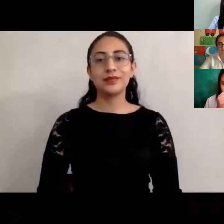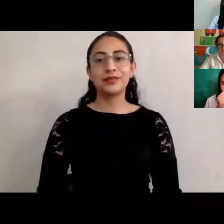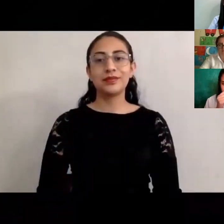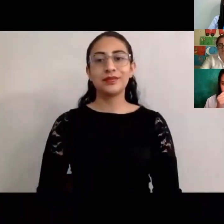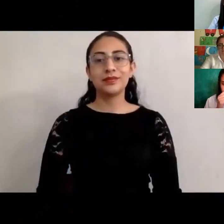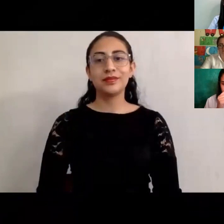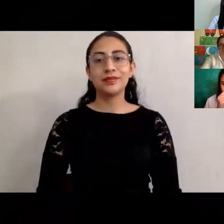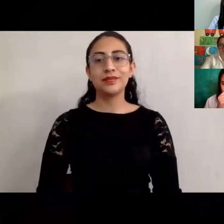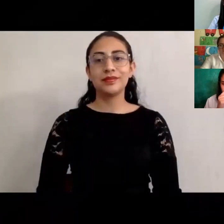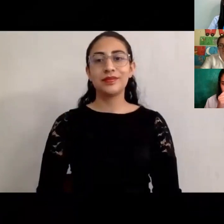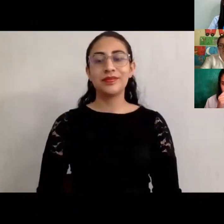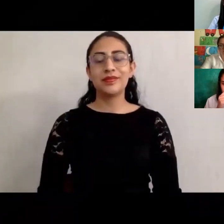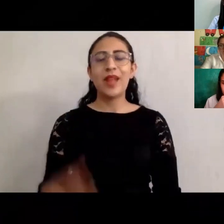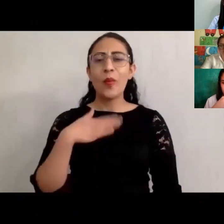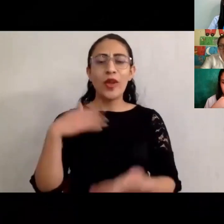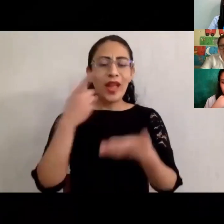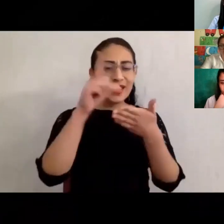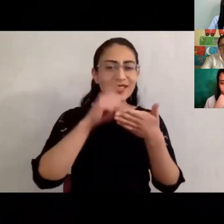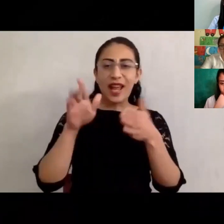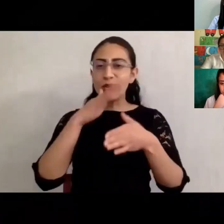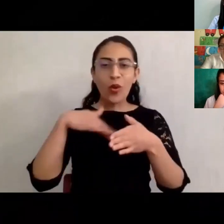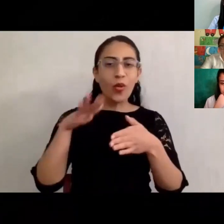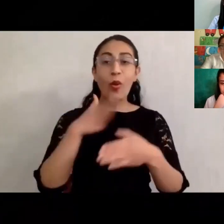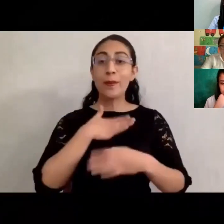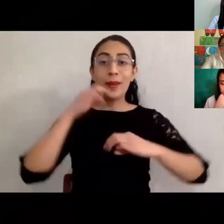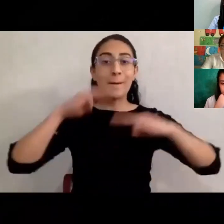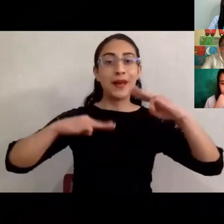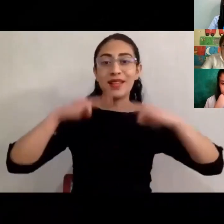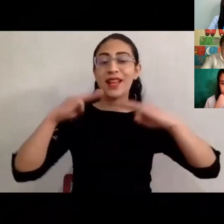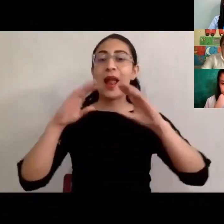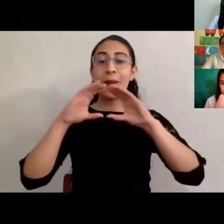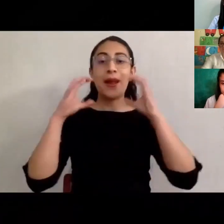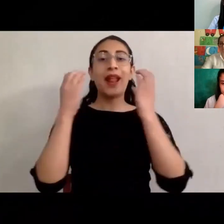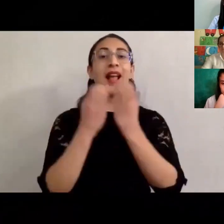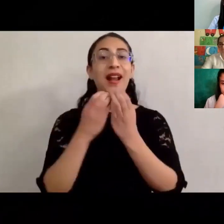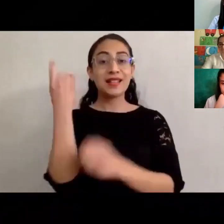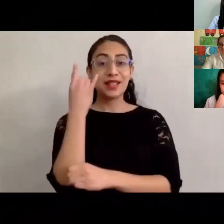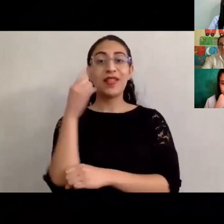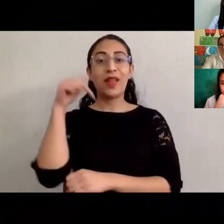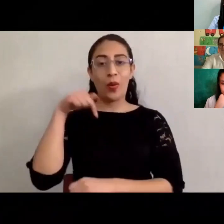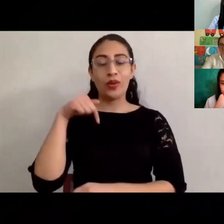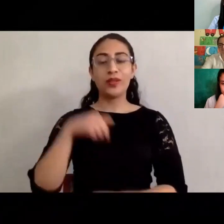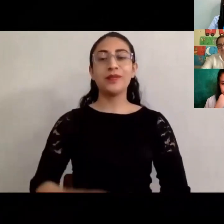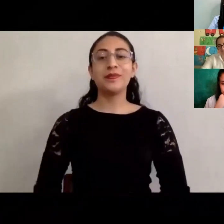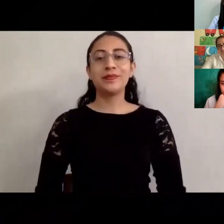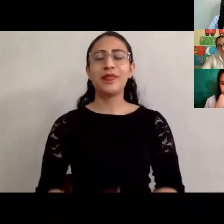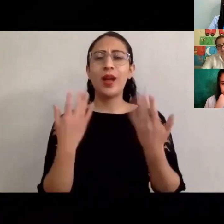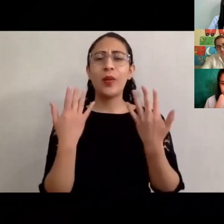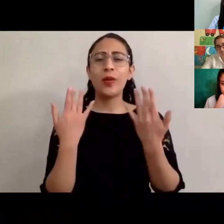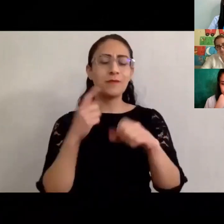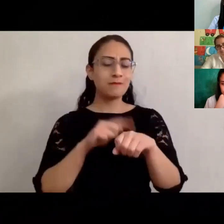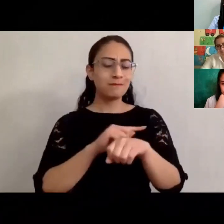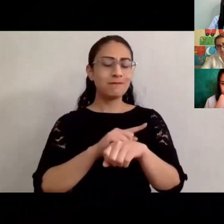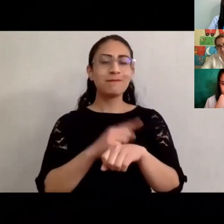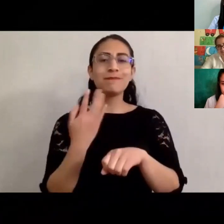Muy bien. Bueno, voy a alistar el material para la clase de hoy. Voy a dar unos minutitos en lo que